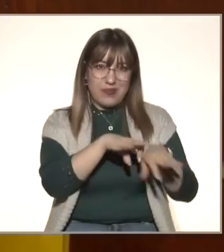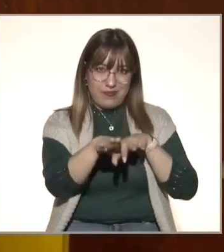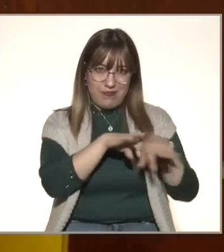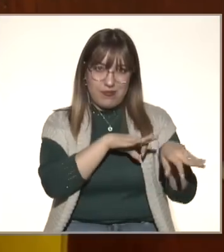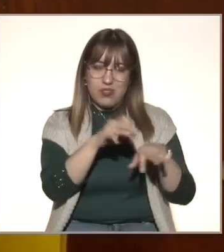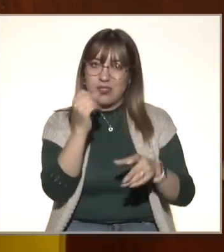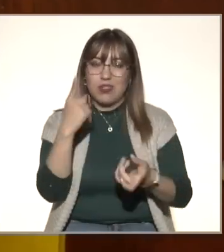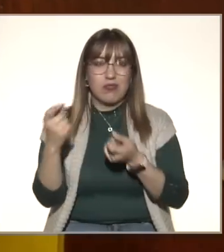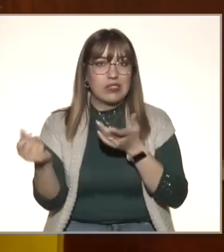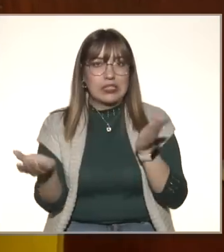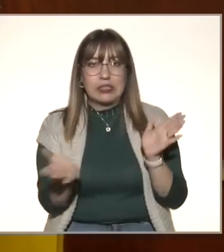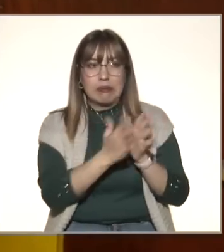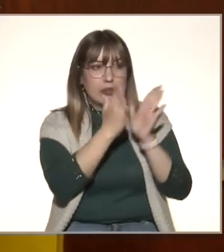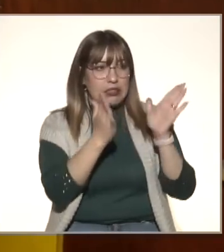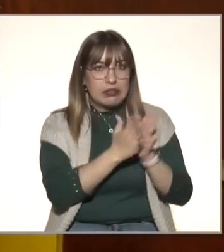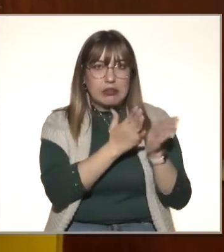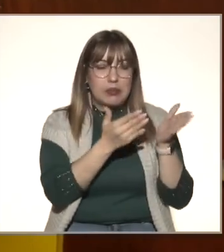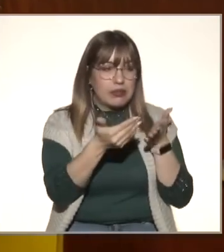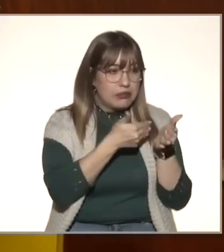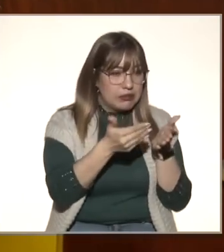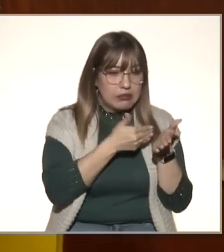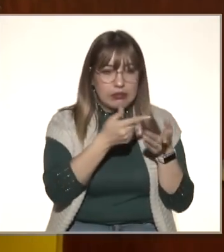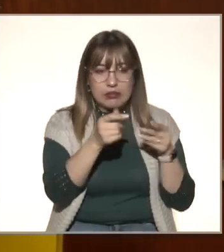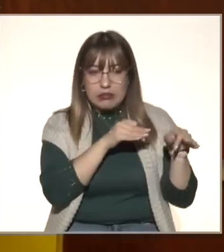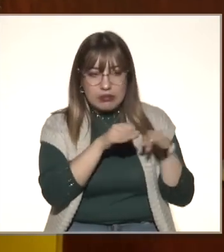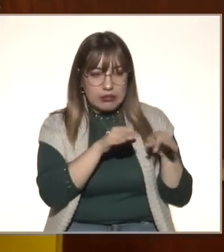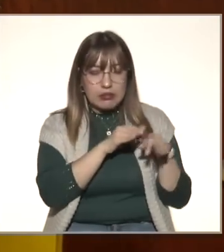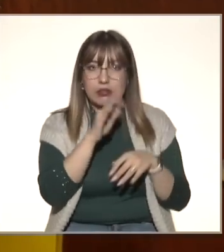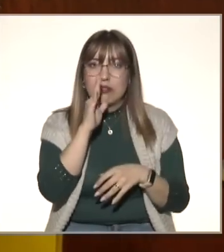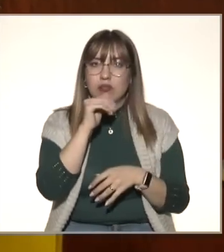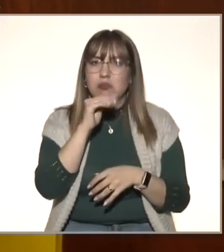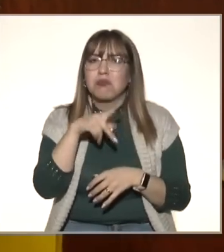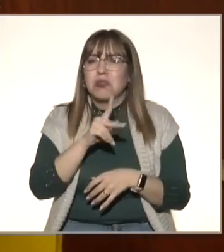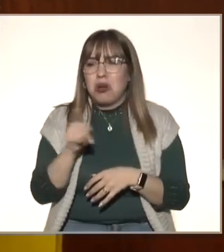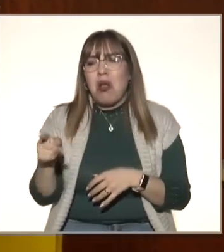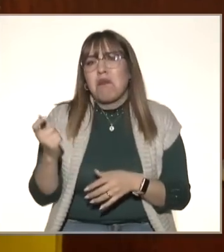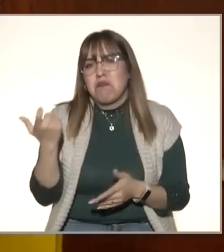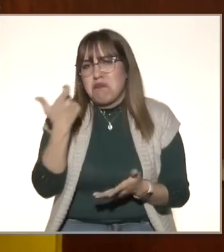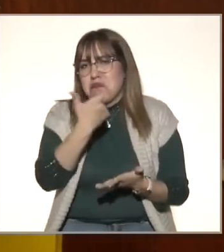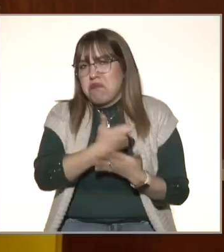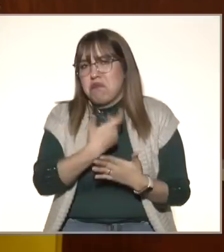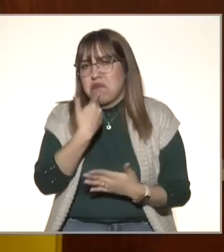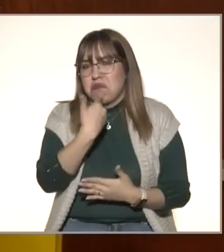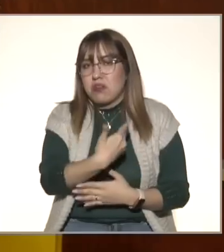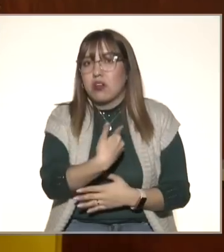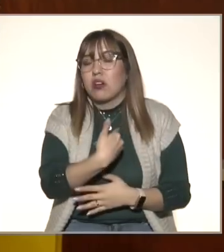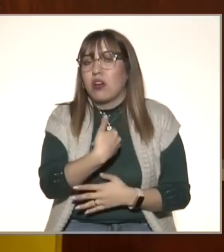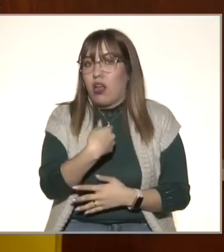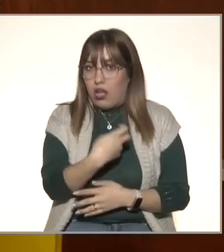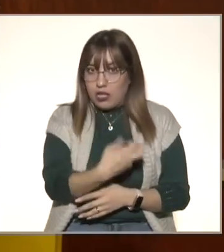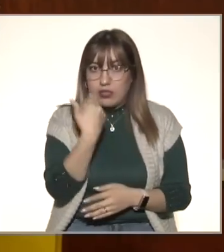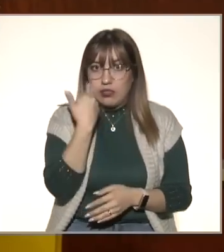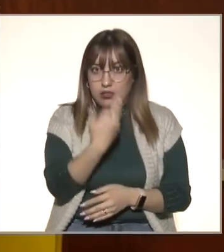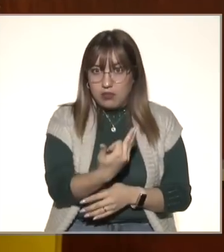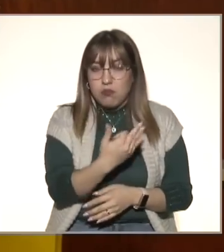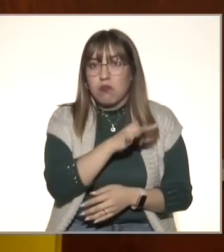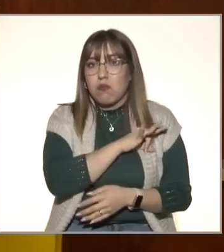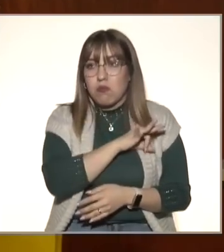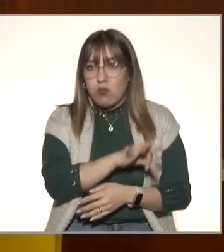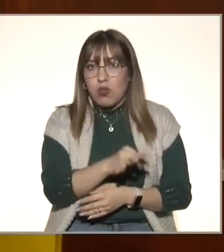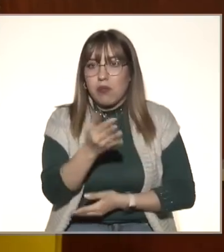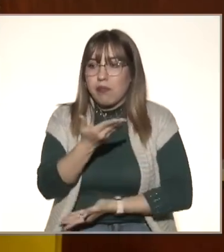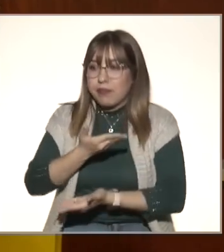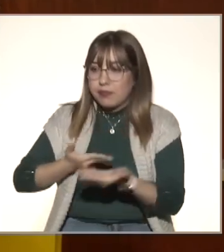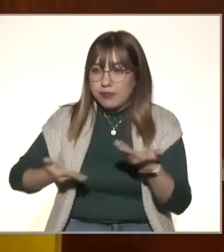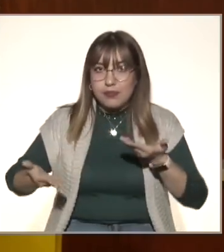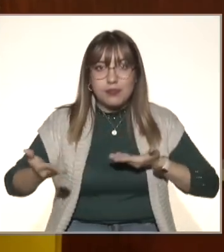en cocinar, pero dice, bueno, esas personas aportan económicamente. Es un tiempo para también repartir de manera equitativa estas labores,